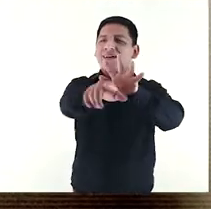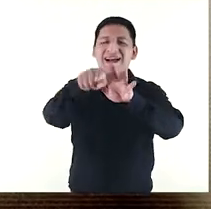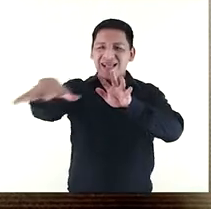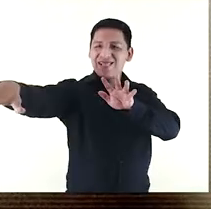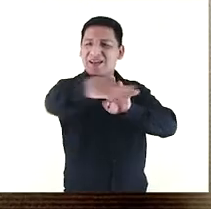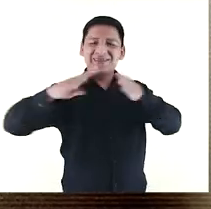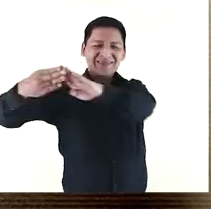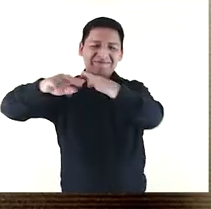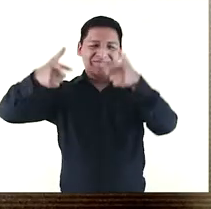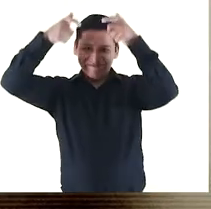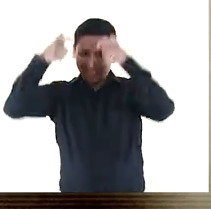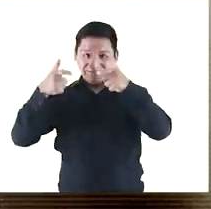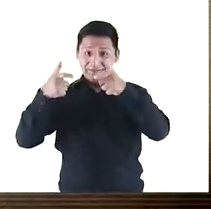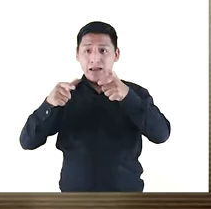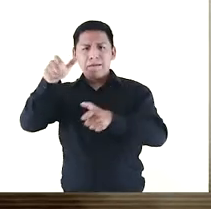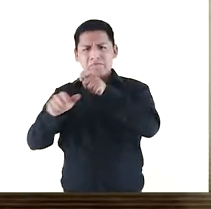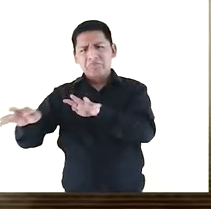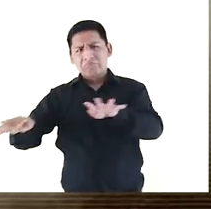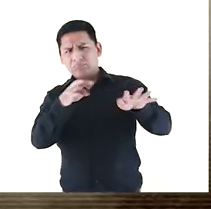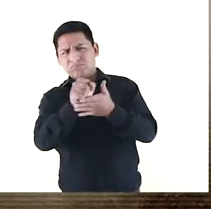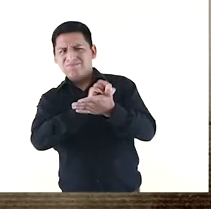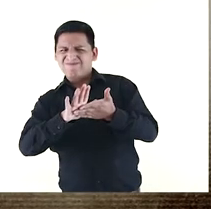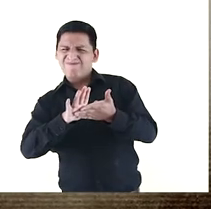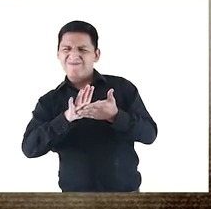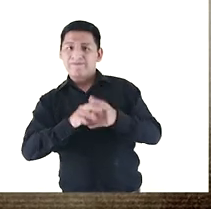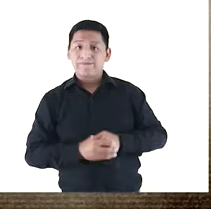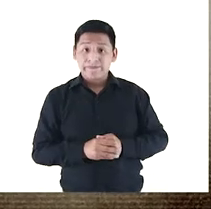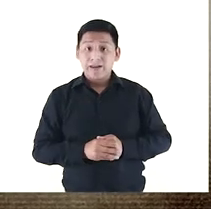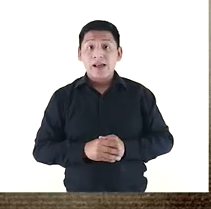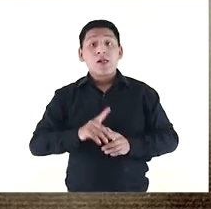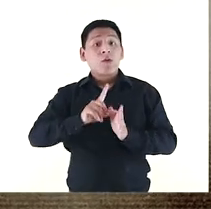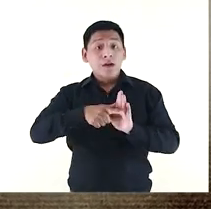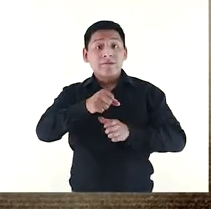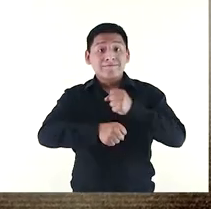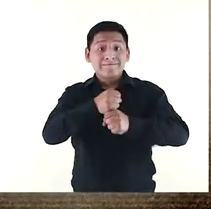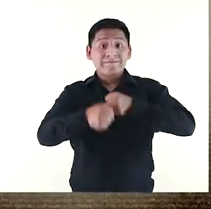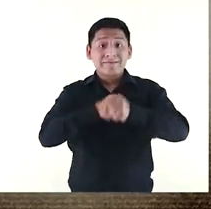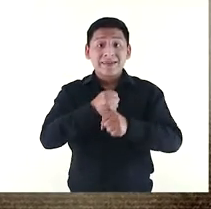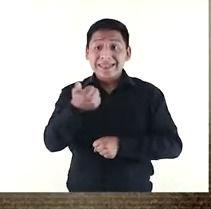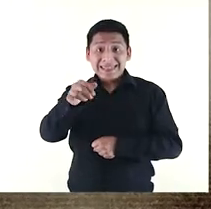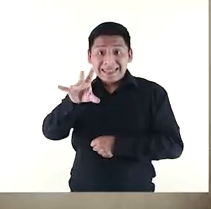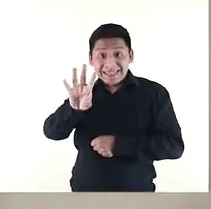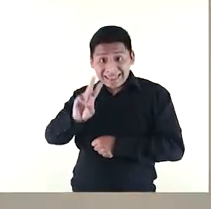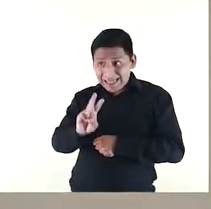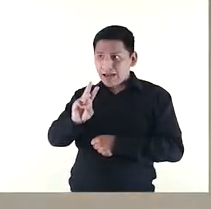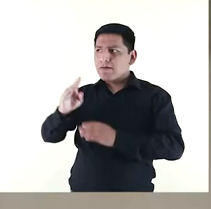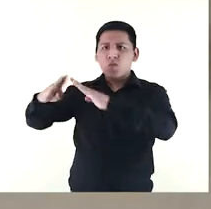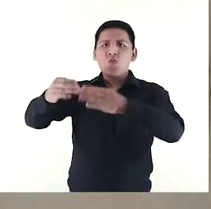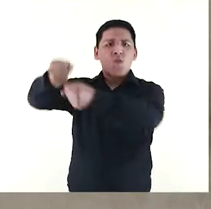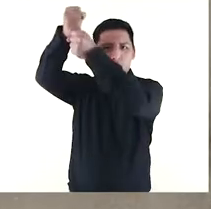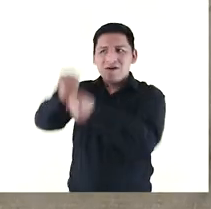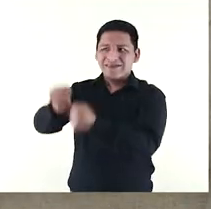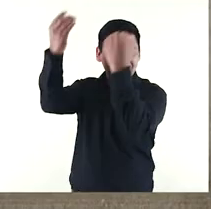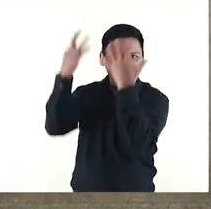a la ciudad de los reyes. La gente los consideraba poco menos que santos. Hacía tan solo 16 años que la ciudad se había fundado y